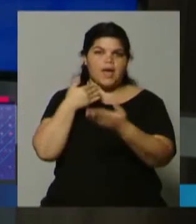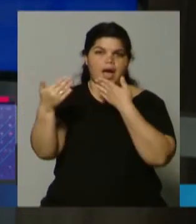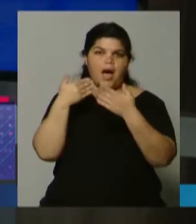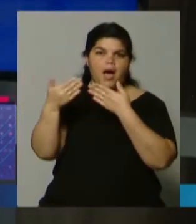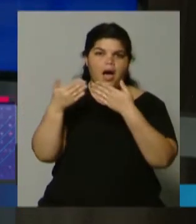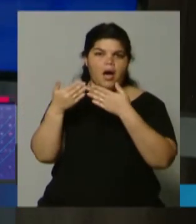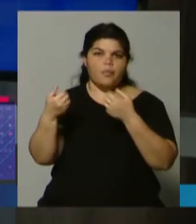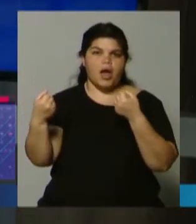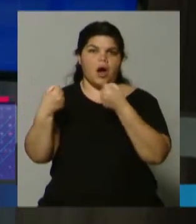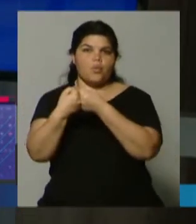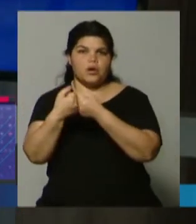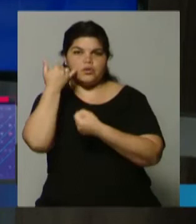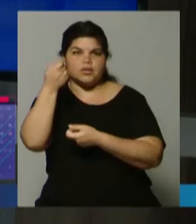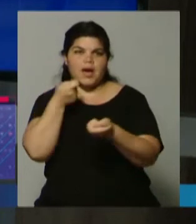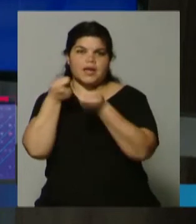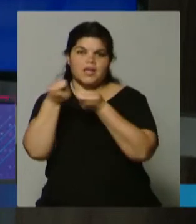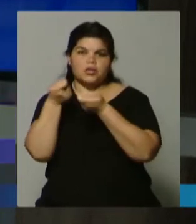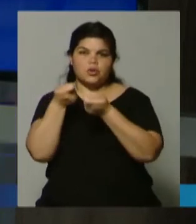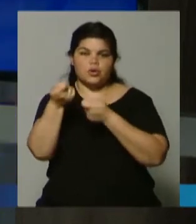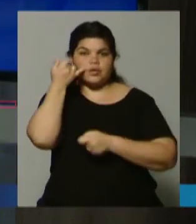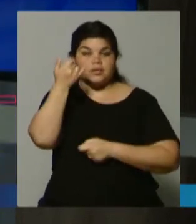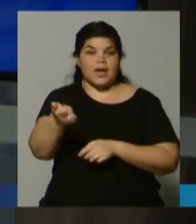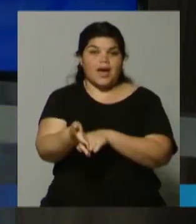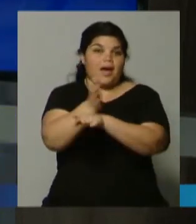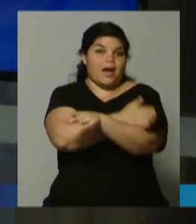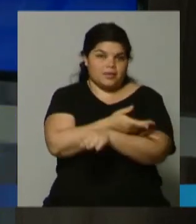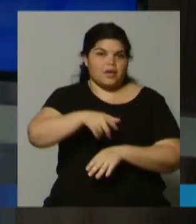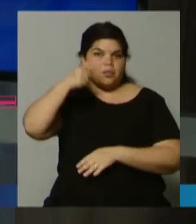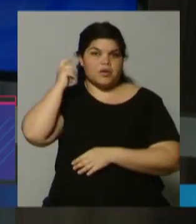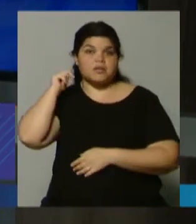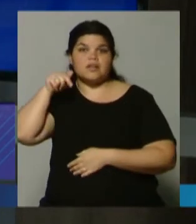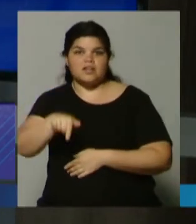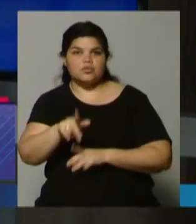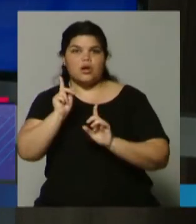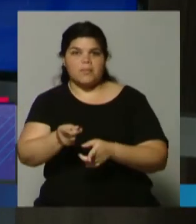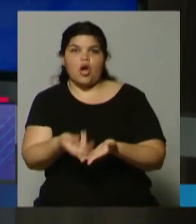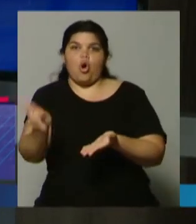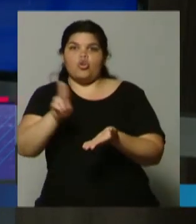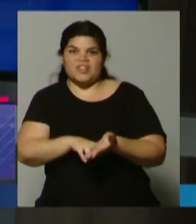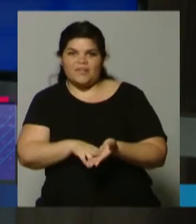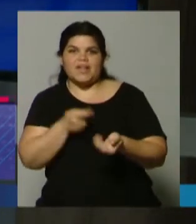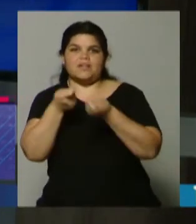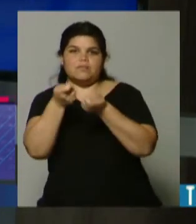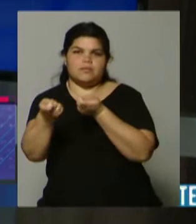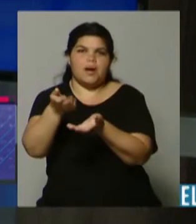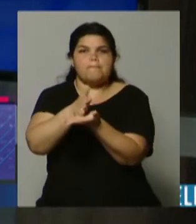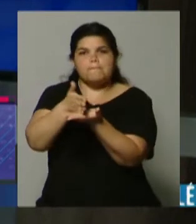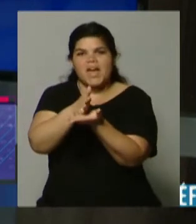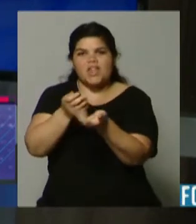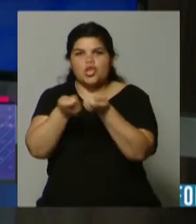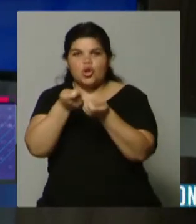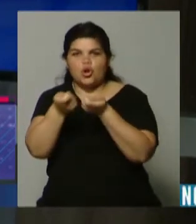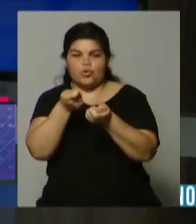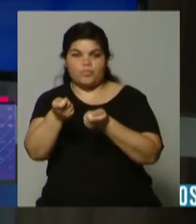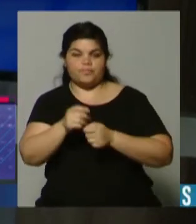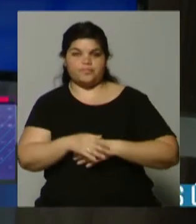una historia de negociaciones, de diálogo político que seguramente se va a activar y creo que vamos a ver cómo han evolucionado las cosas, pero